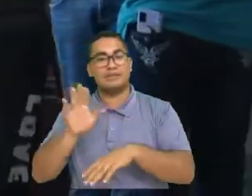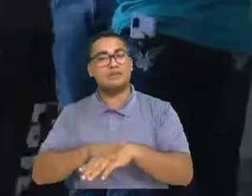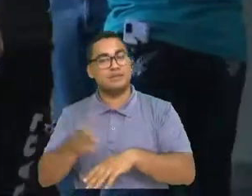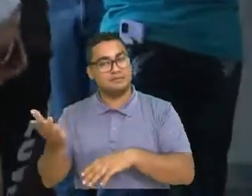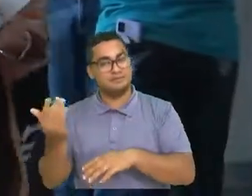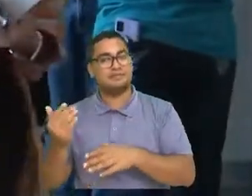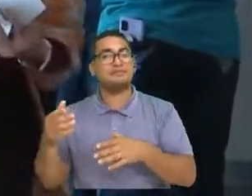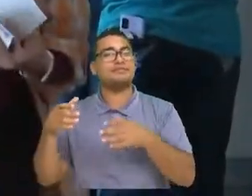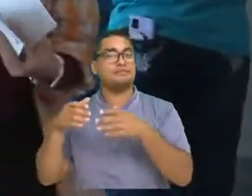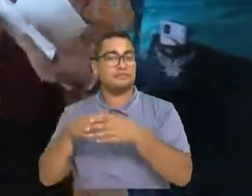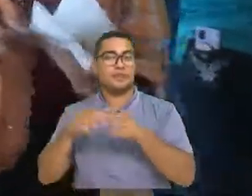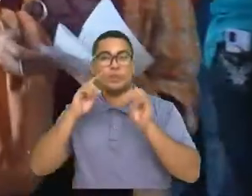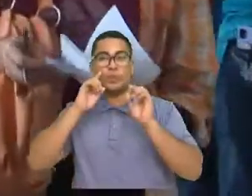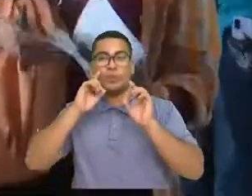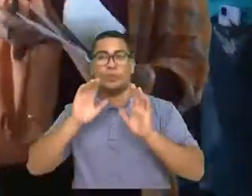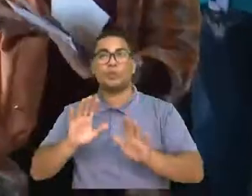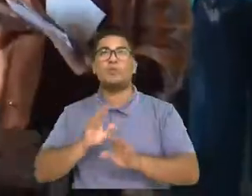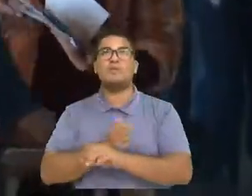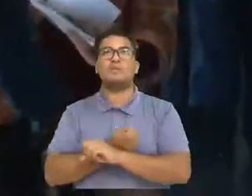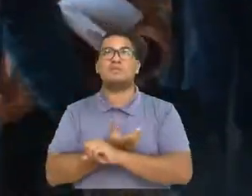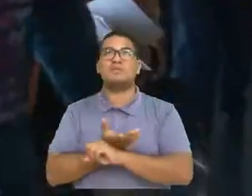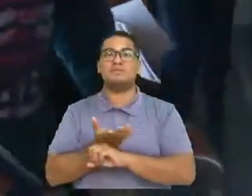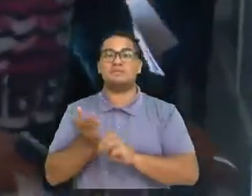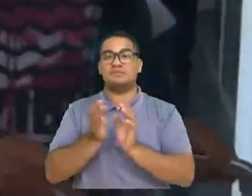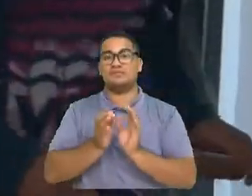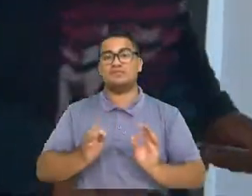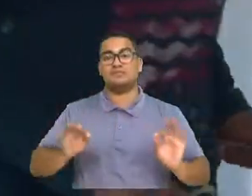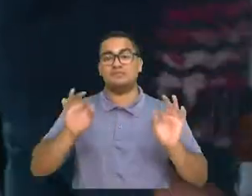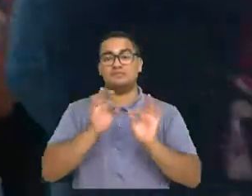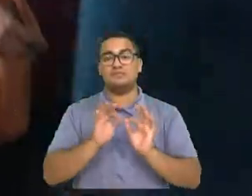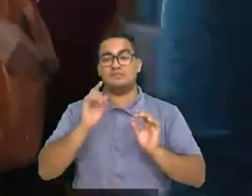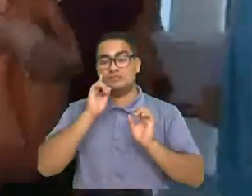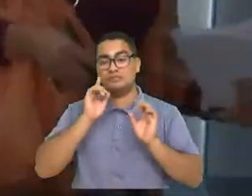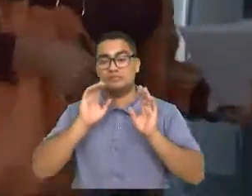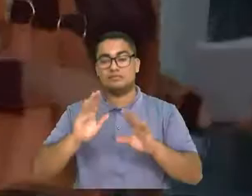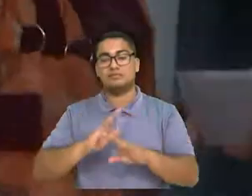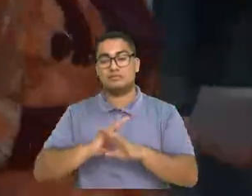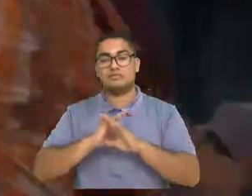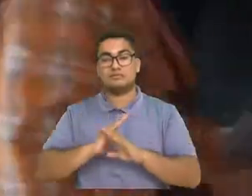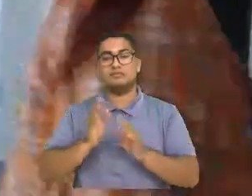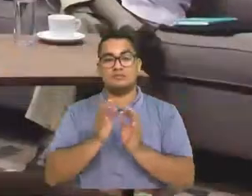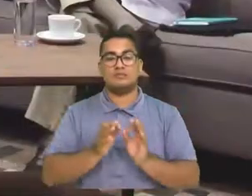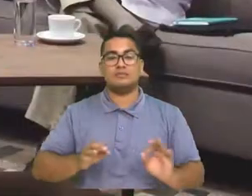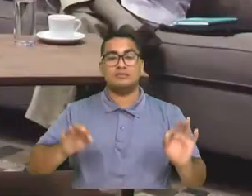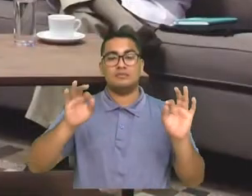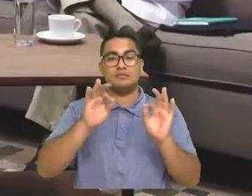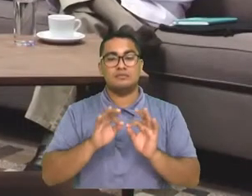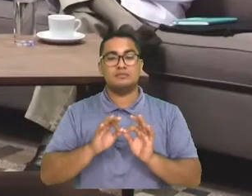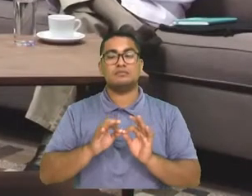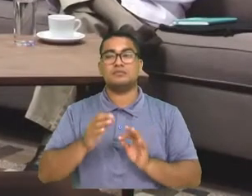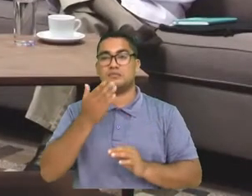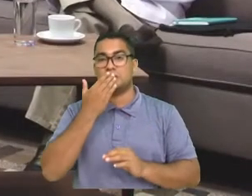interactúa y ya se le dan las recomendaciones de las medidas preventivas, y que ella debe conscientemente contribuir todo